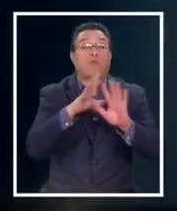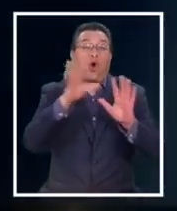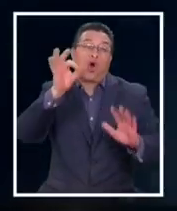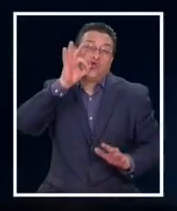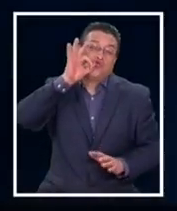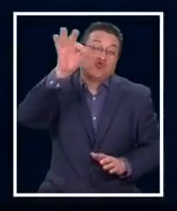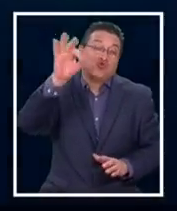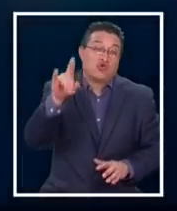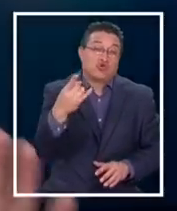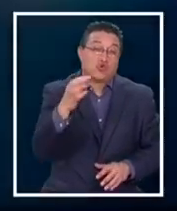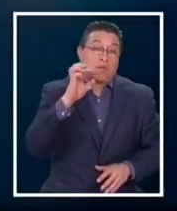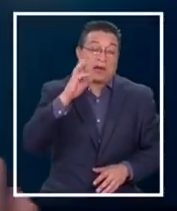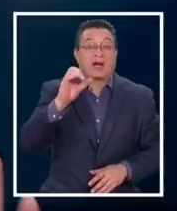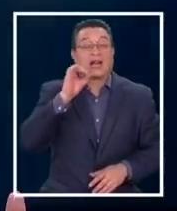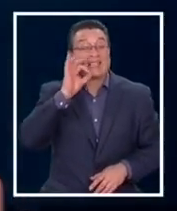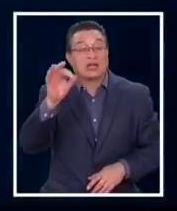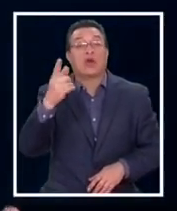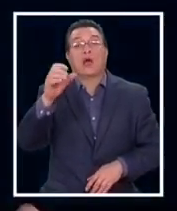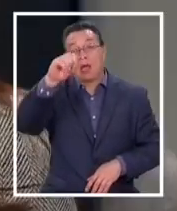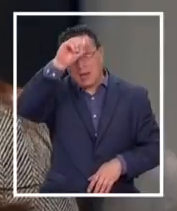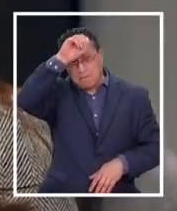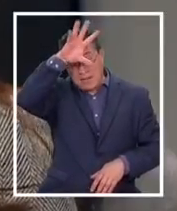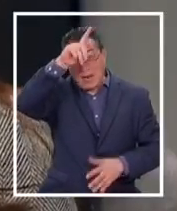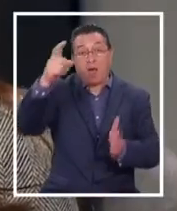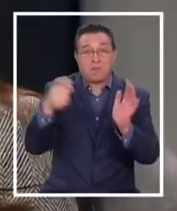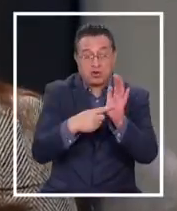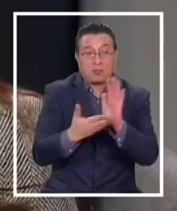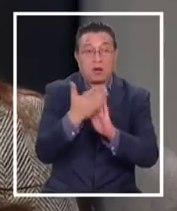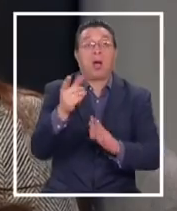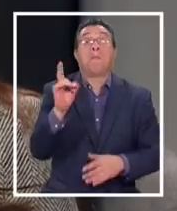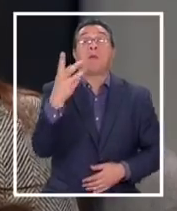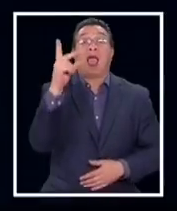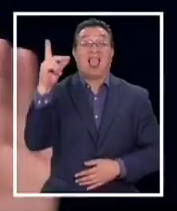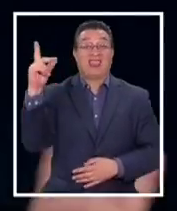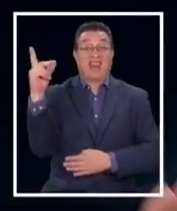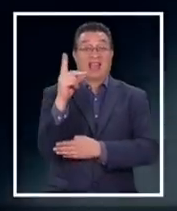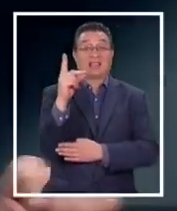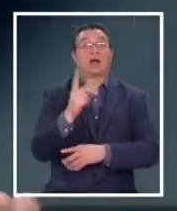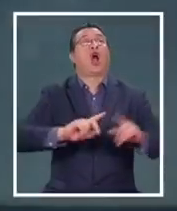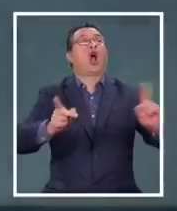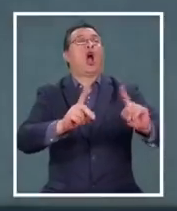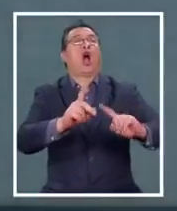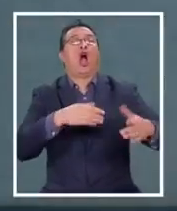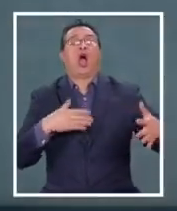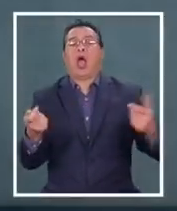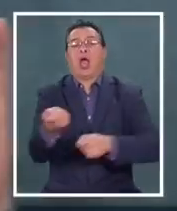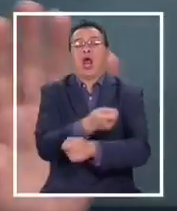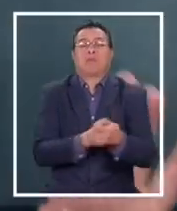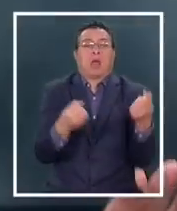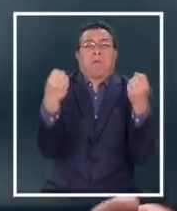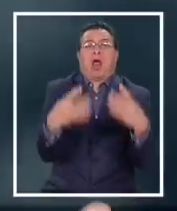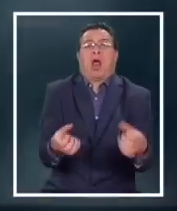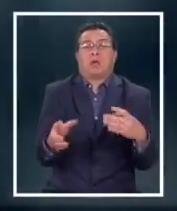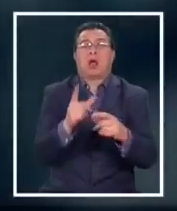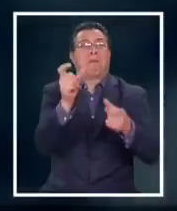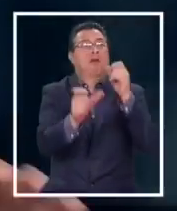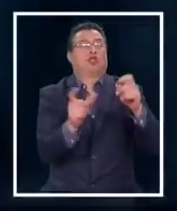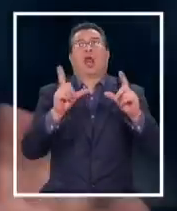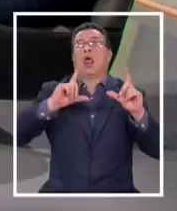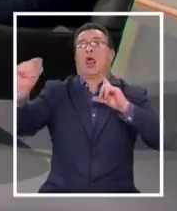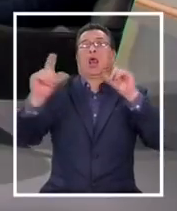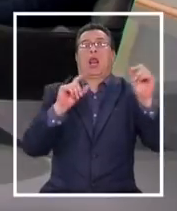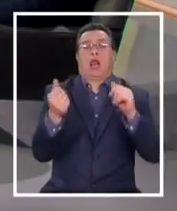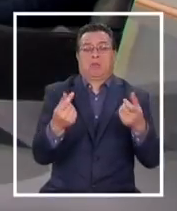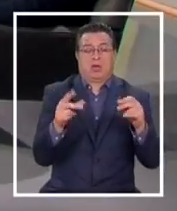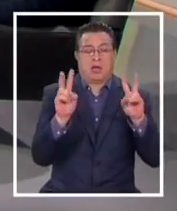los royalties, y la primera reacción de la derecha es se va a producir un estancamiento de la economía, se va a arrancar la gente de Chile, se